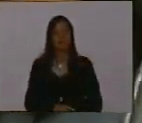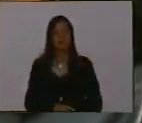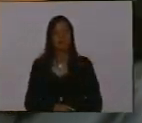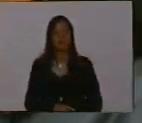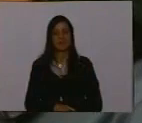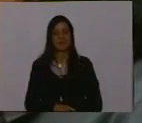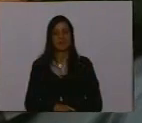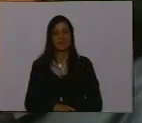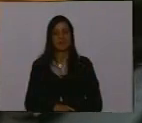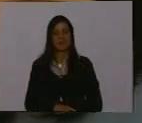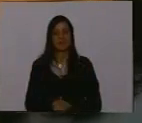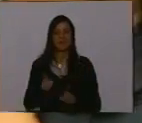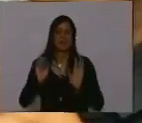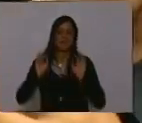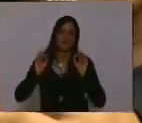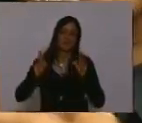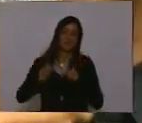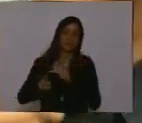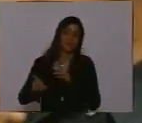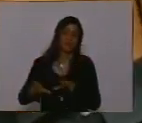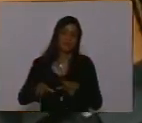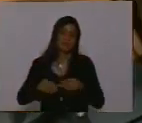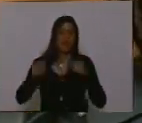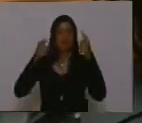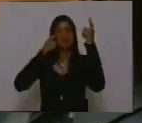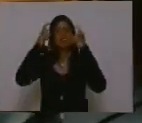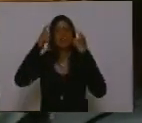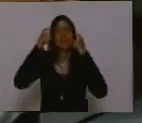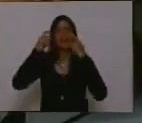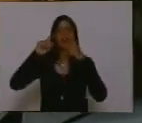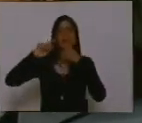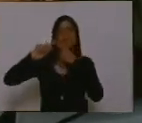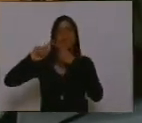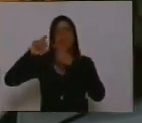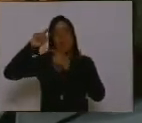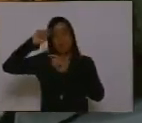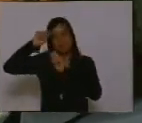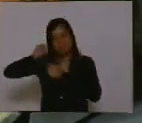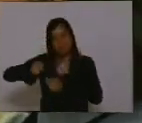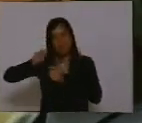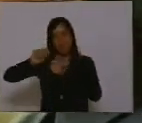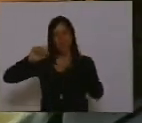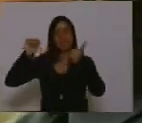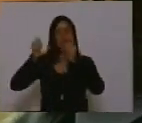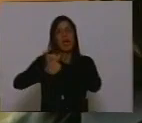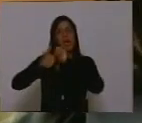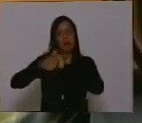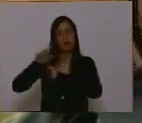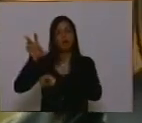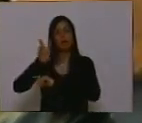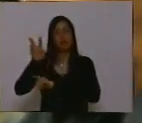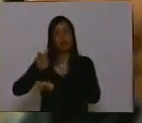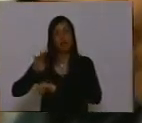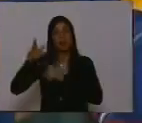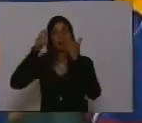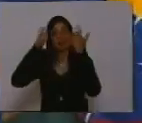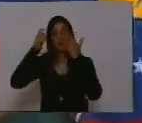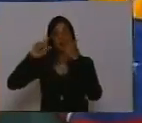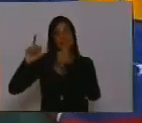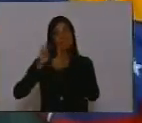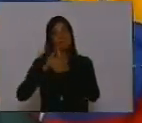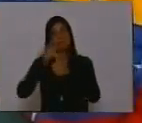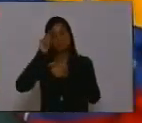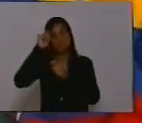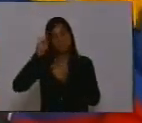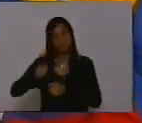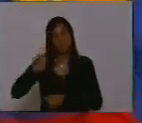También se aceptan, se aceptan. Comandante Chávez, primer reivindicador del deporte en Venezuela. Y hablamos,